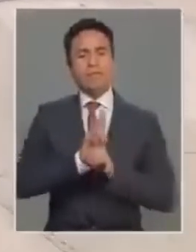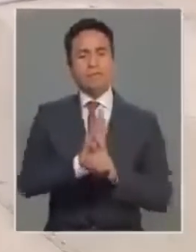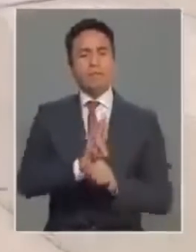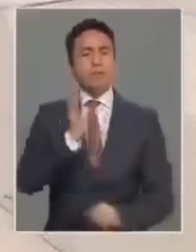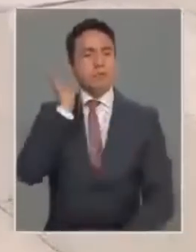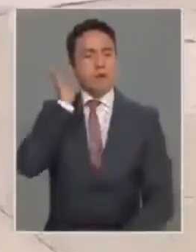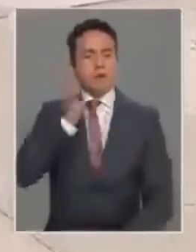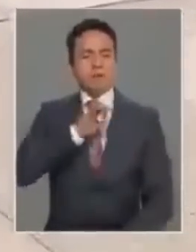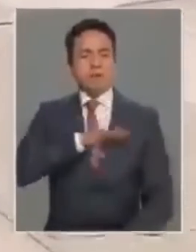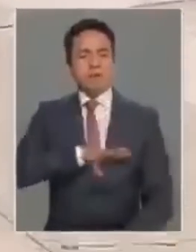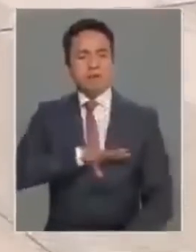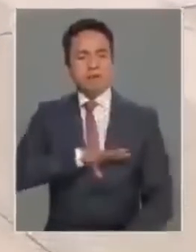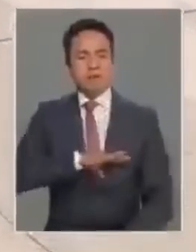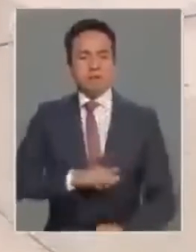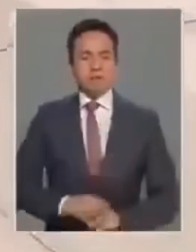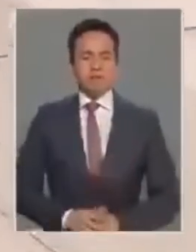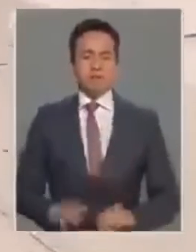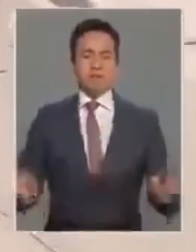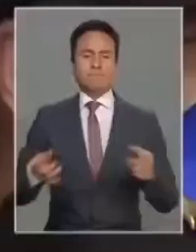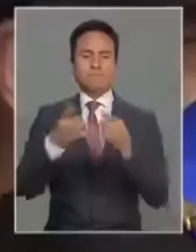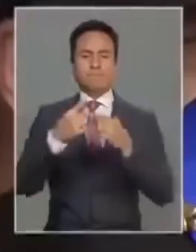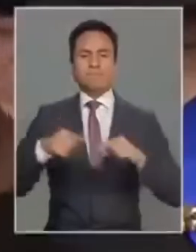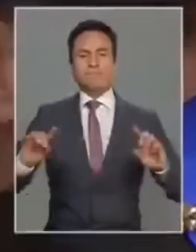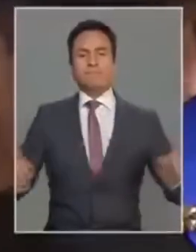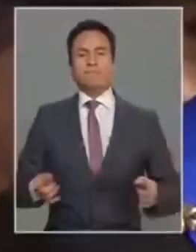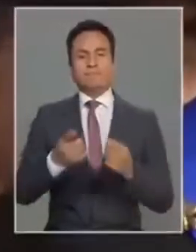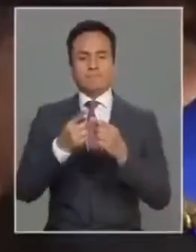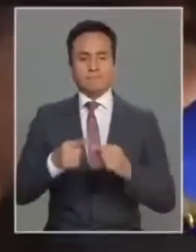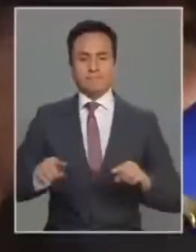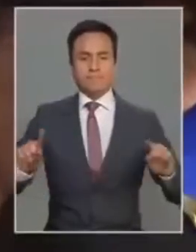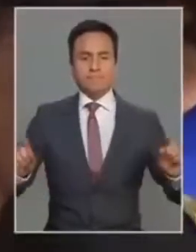chilena. Claro que sí.